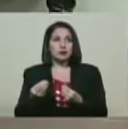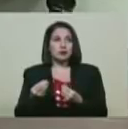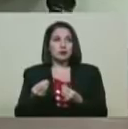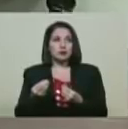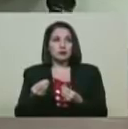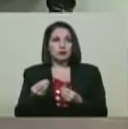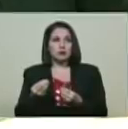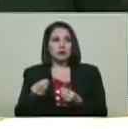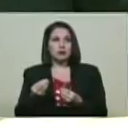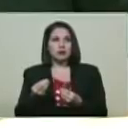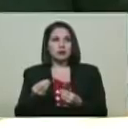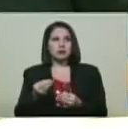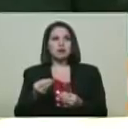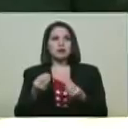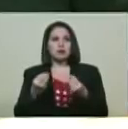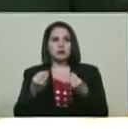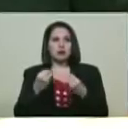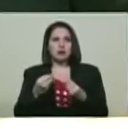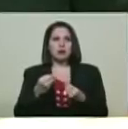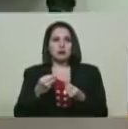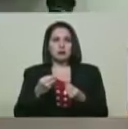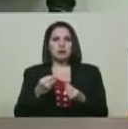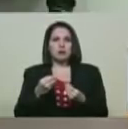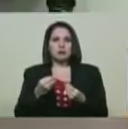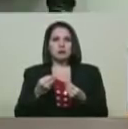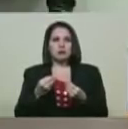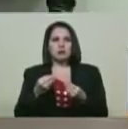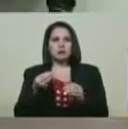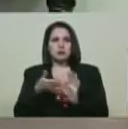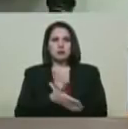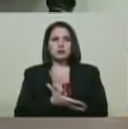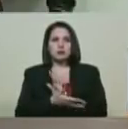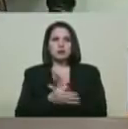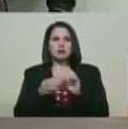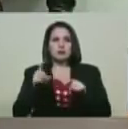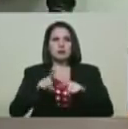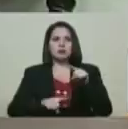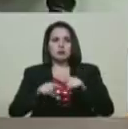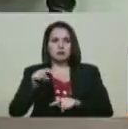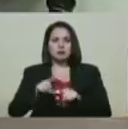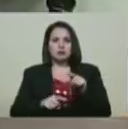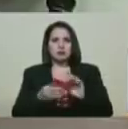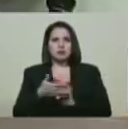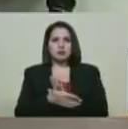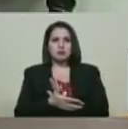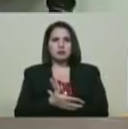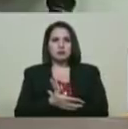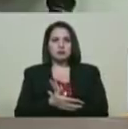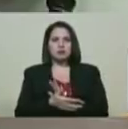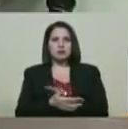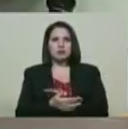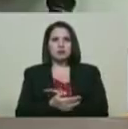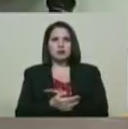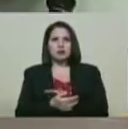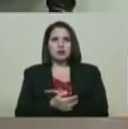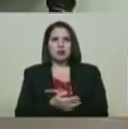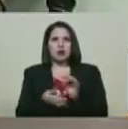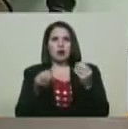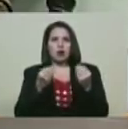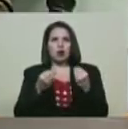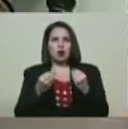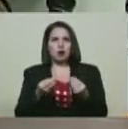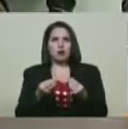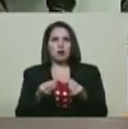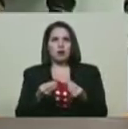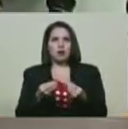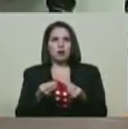Tiene grandes ventajas para regularizar su estado contable, muy importante, para contribuir con el